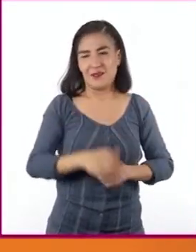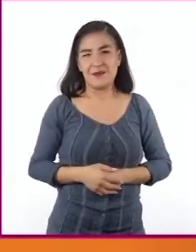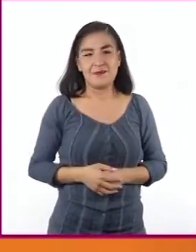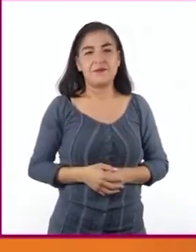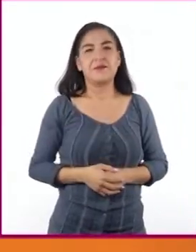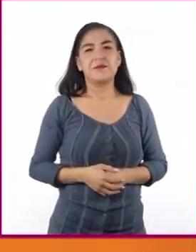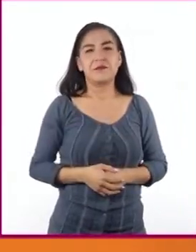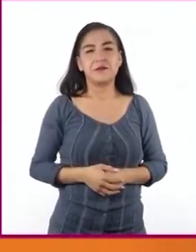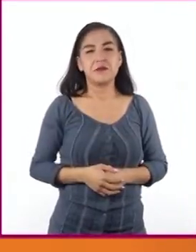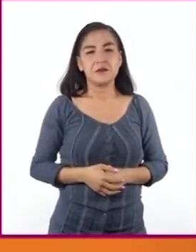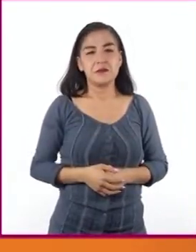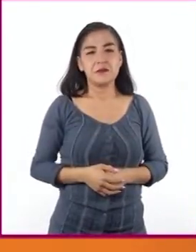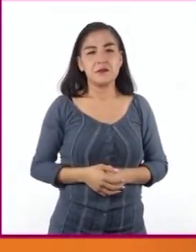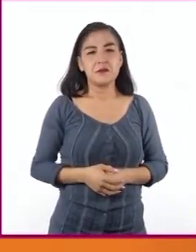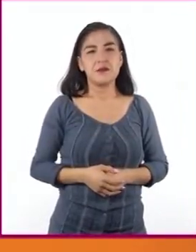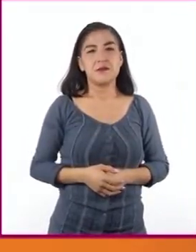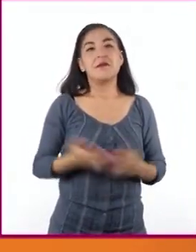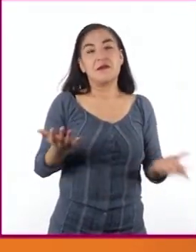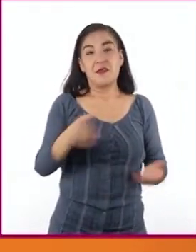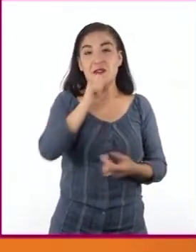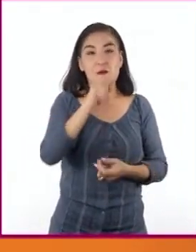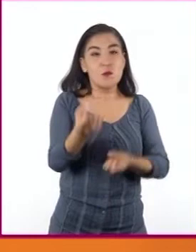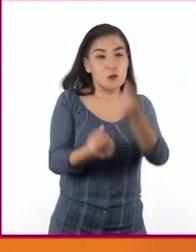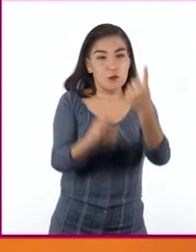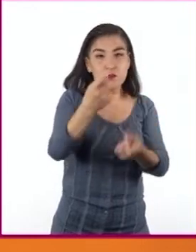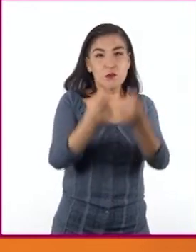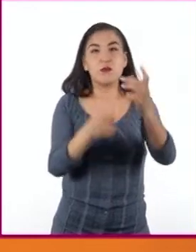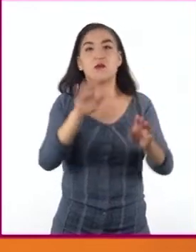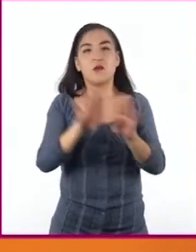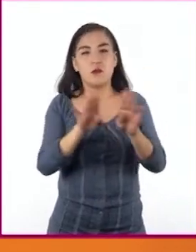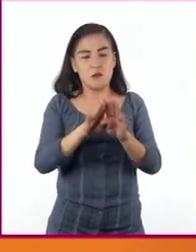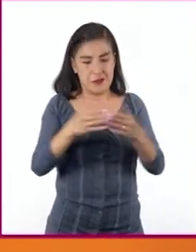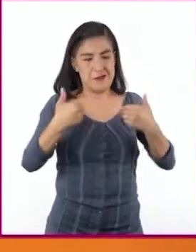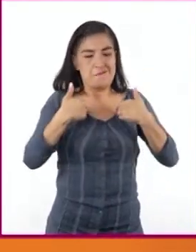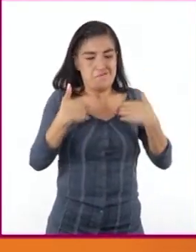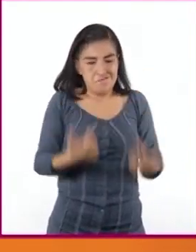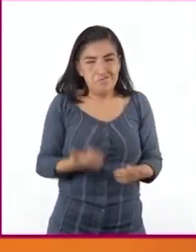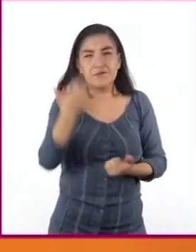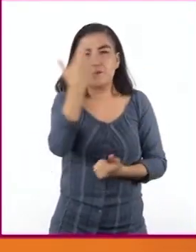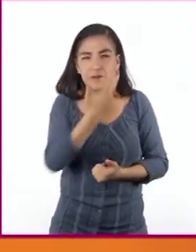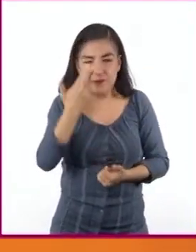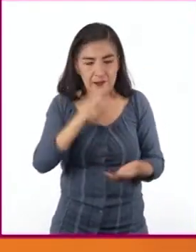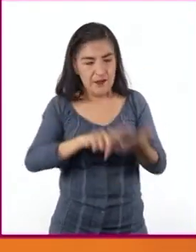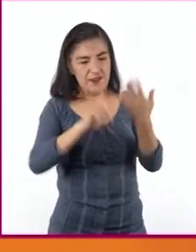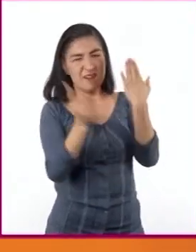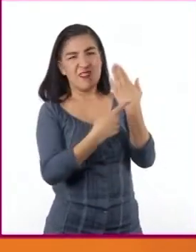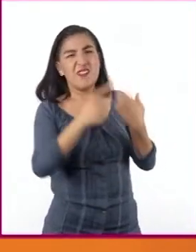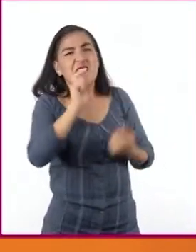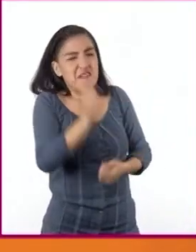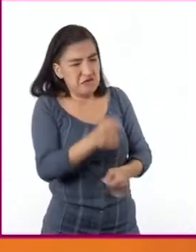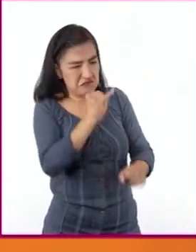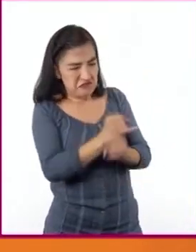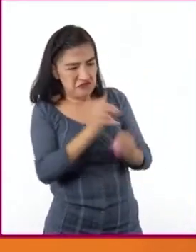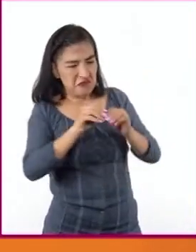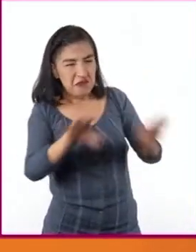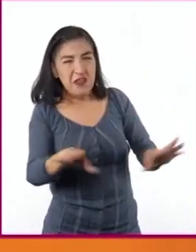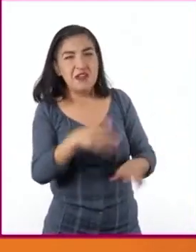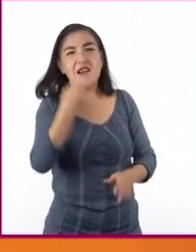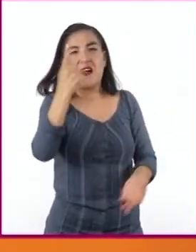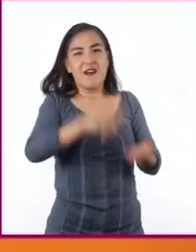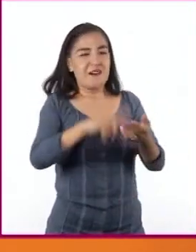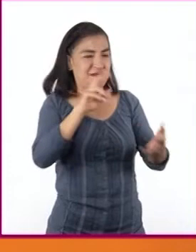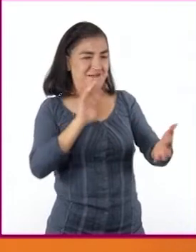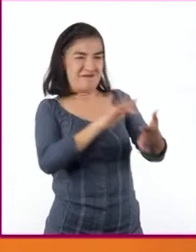obstante, si ustedes comprenden y analizan con una mirada crítica el trasfondo e intención de la información que